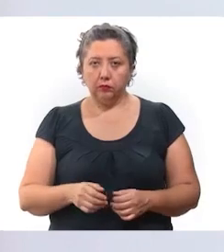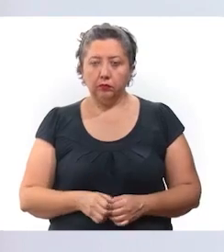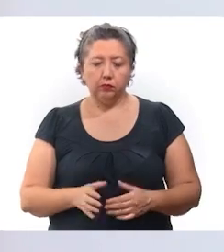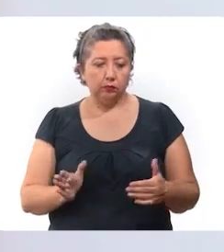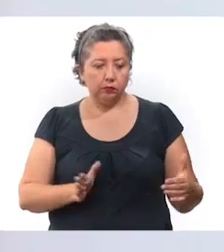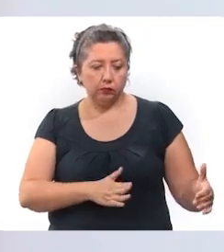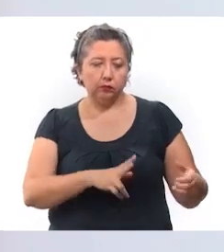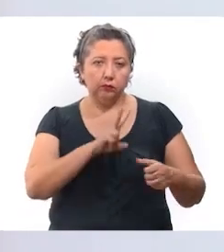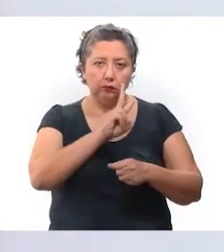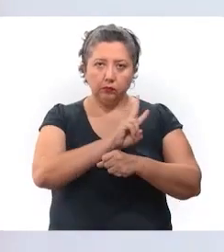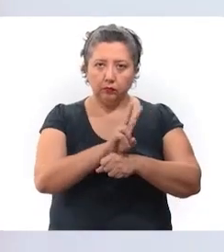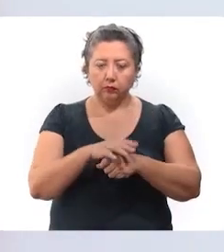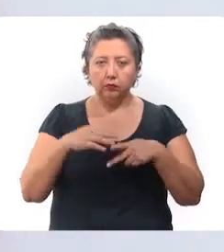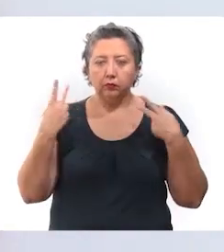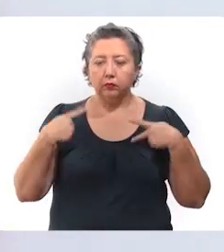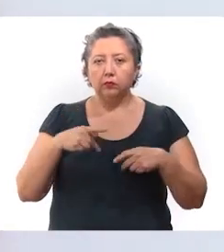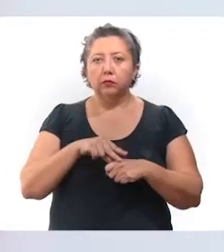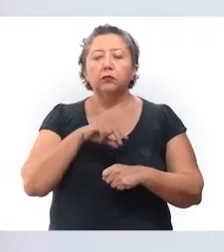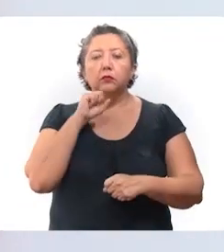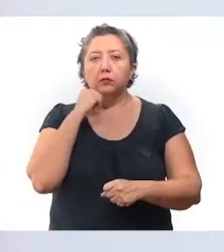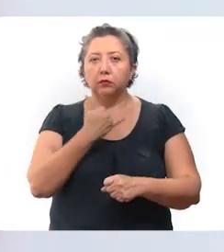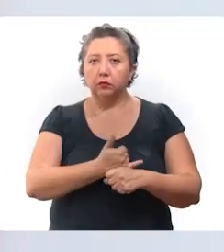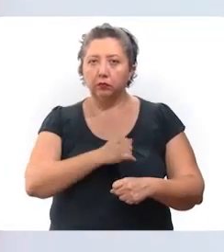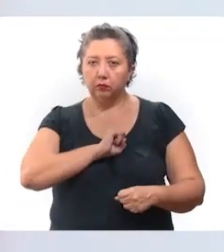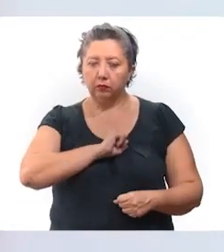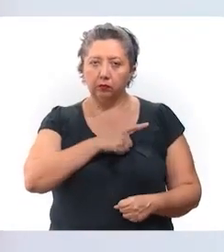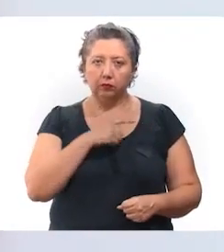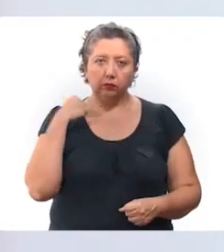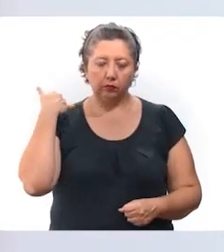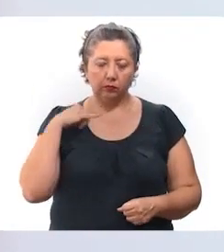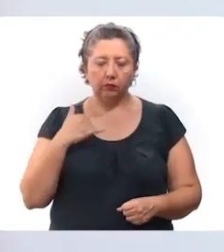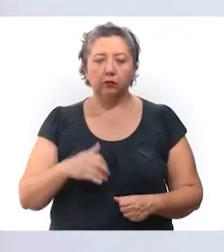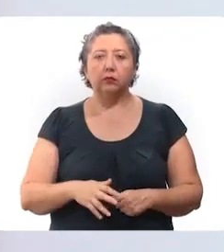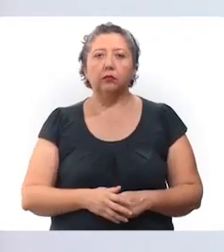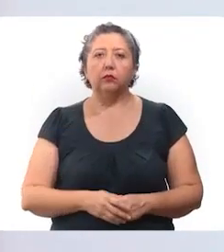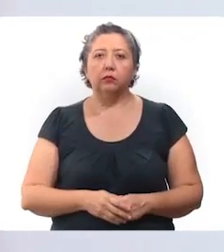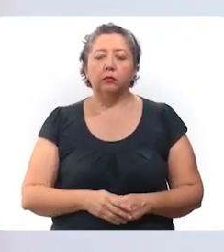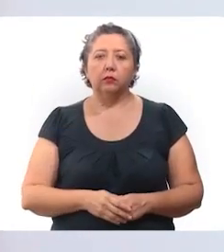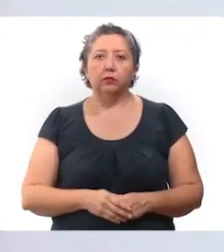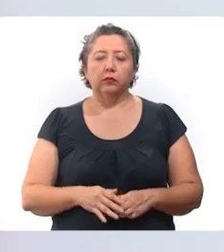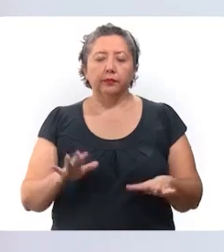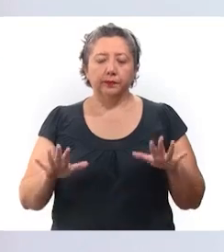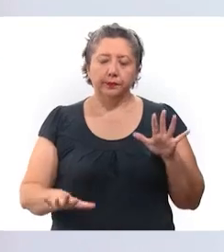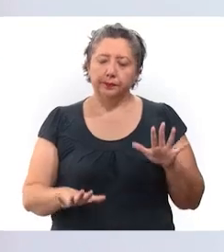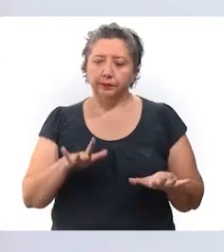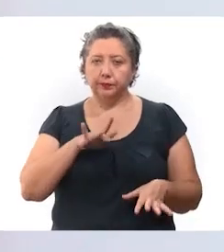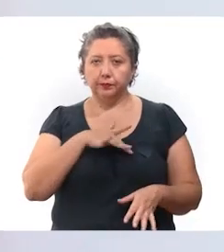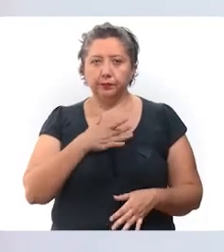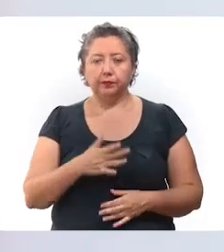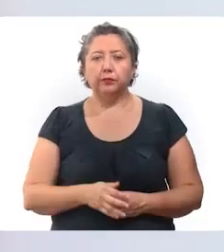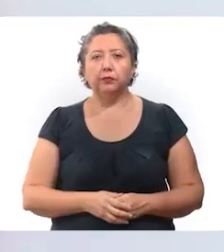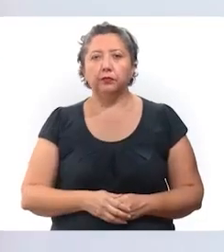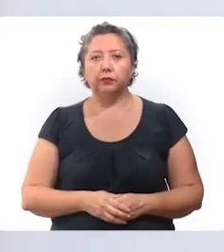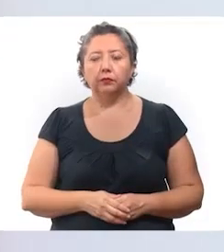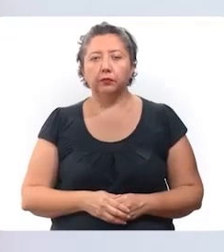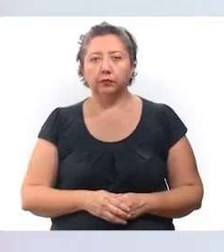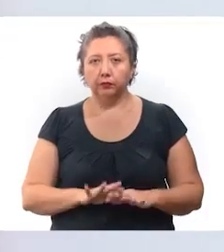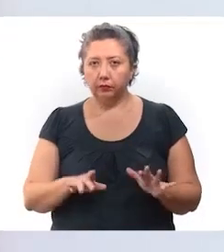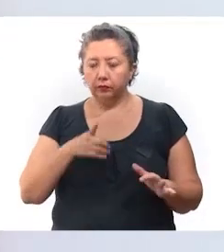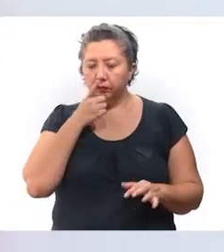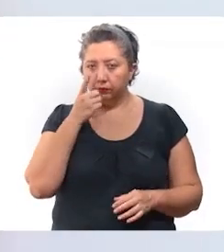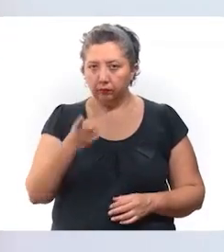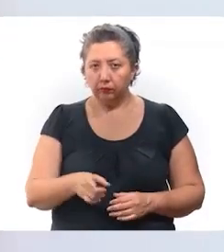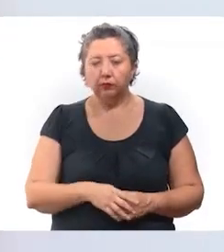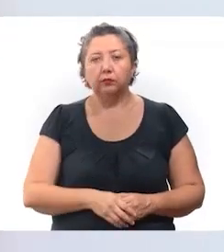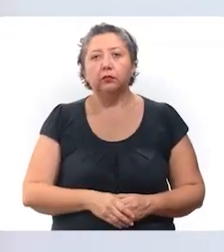estables, aislados, monitoreados por personal médico de la Secretaría de Salud de Yucatán. Presentan síntomas leves. Como